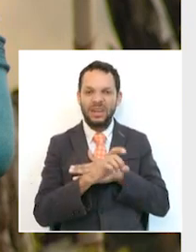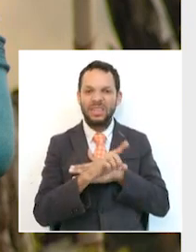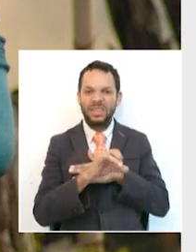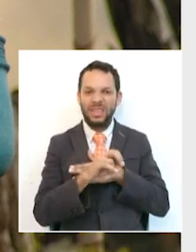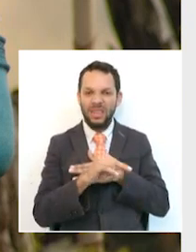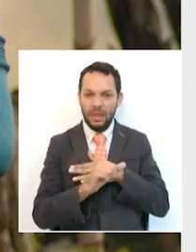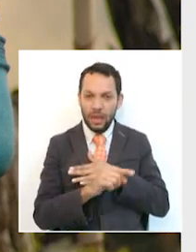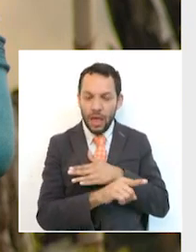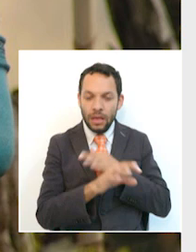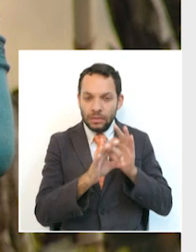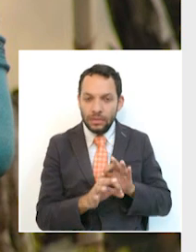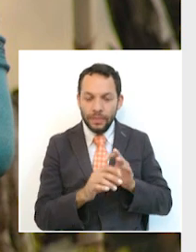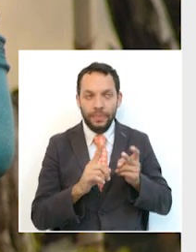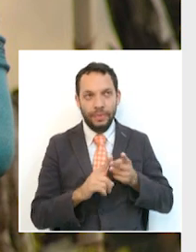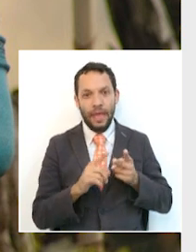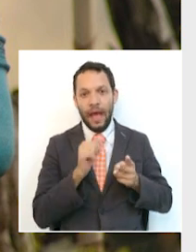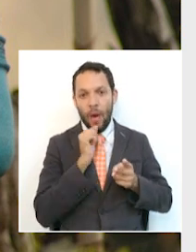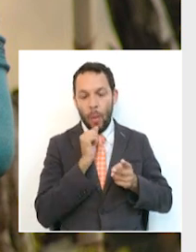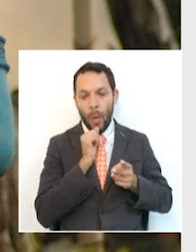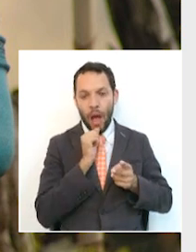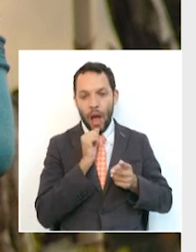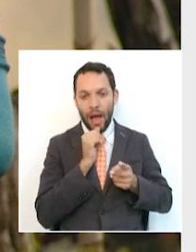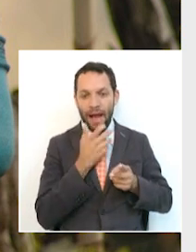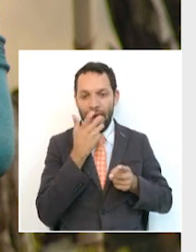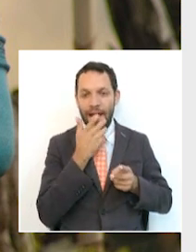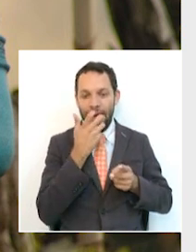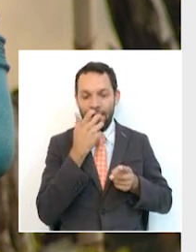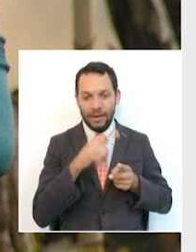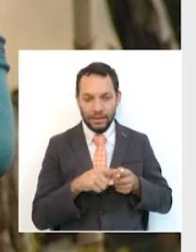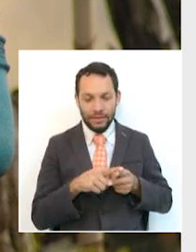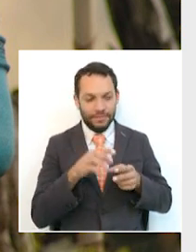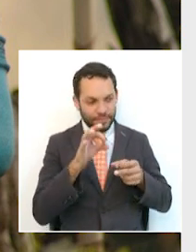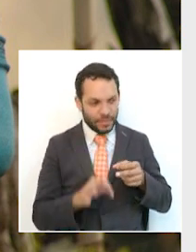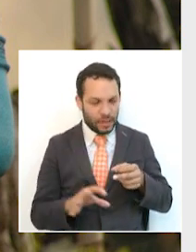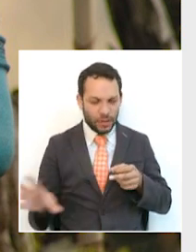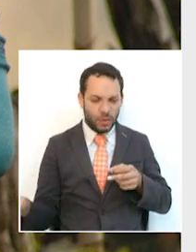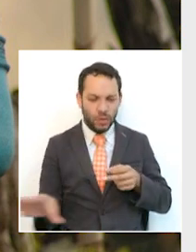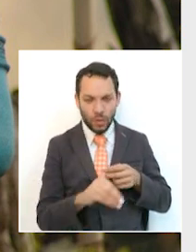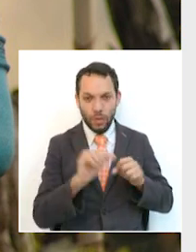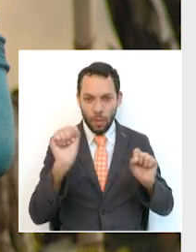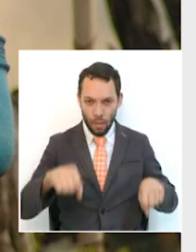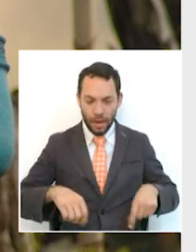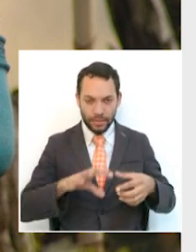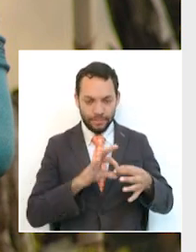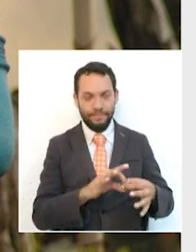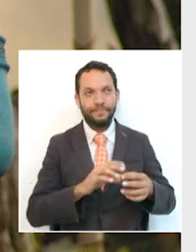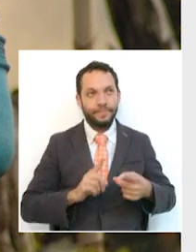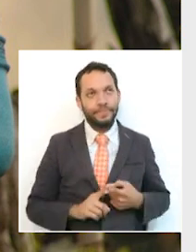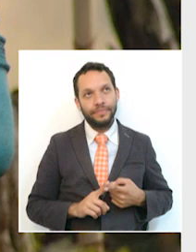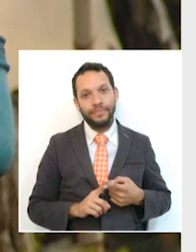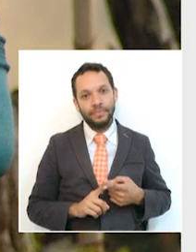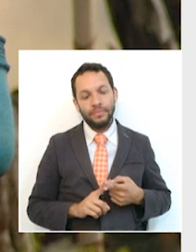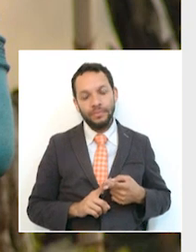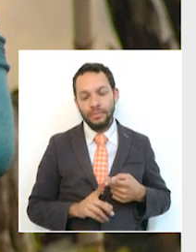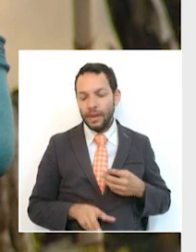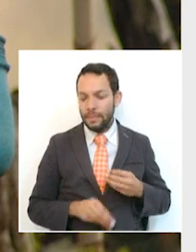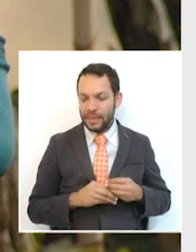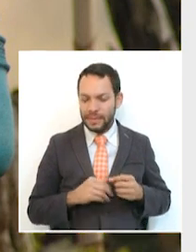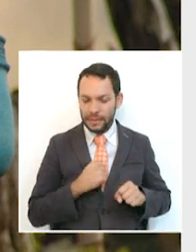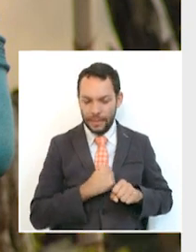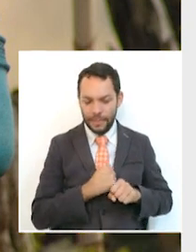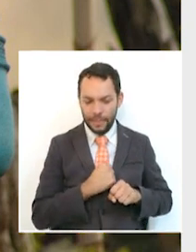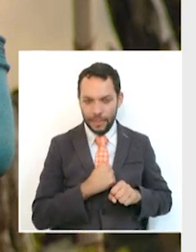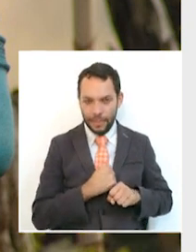en un tercio de agua tibia sirve para todo el mundo si ve que es lo que va a trabajar este